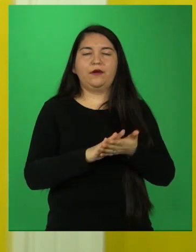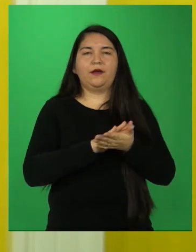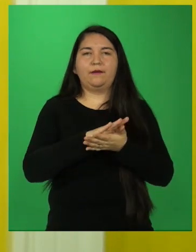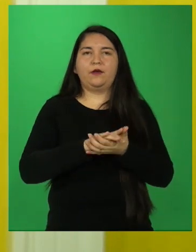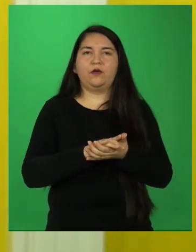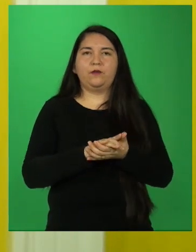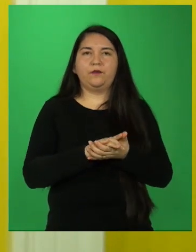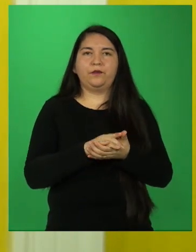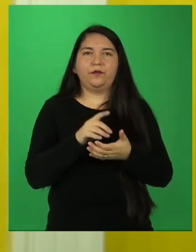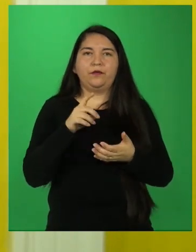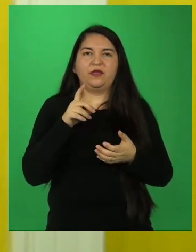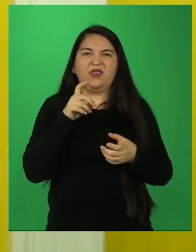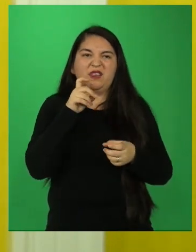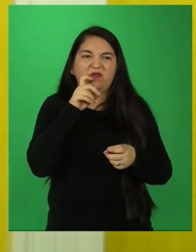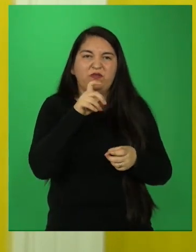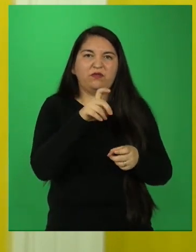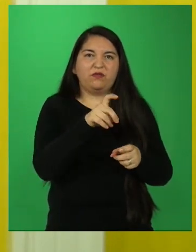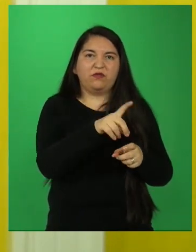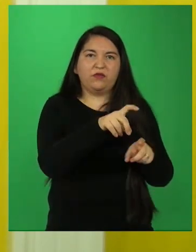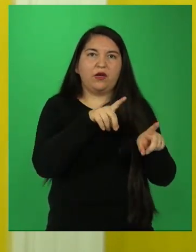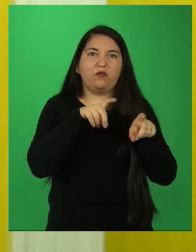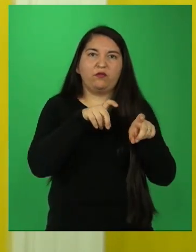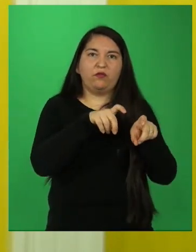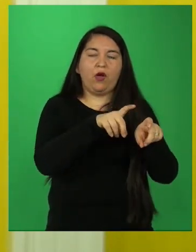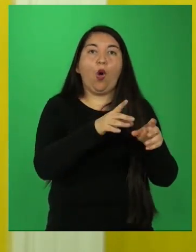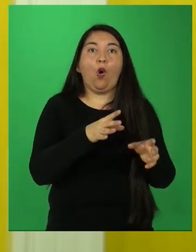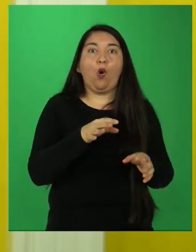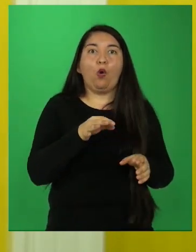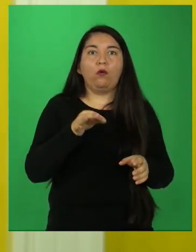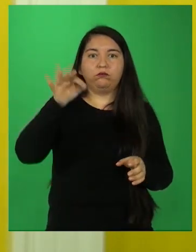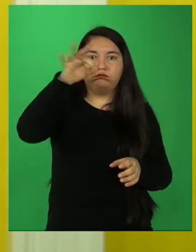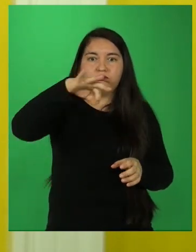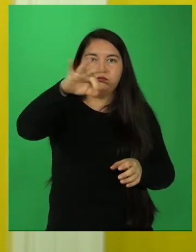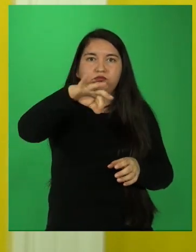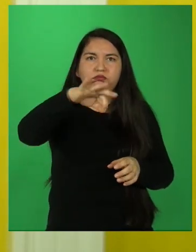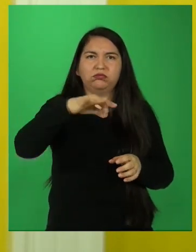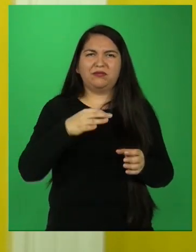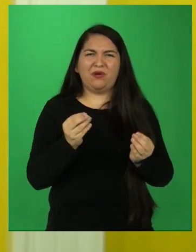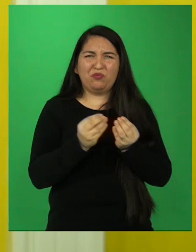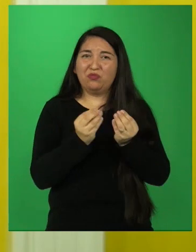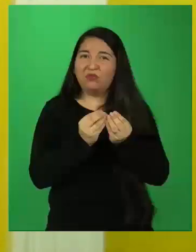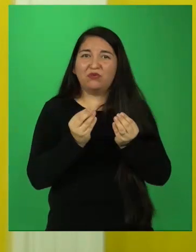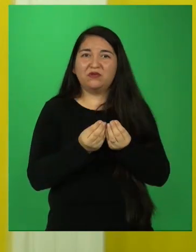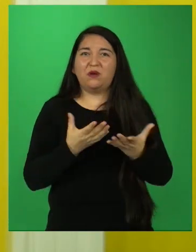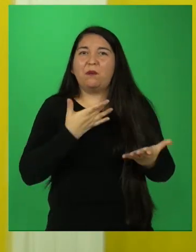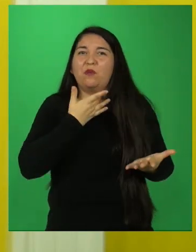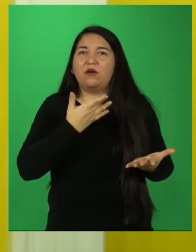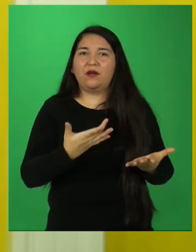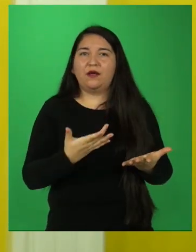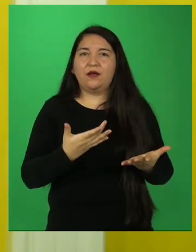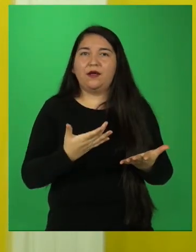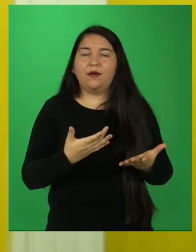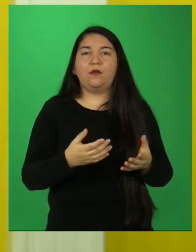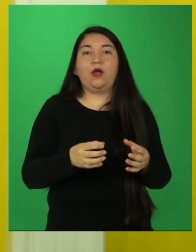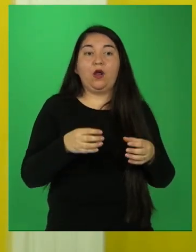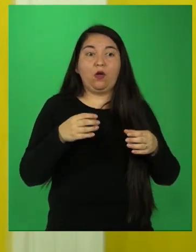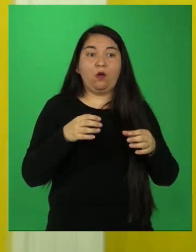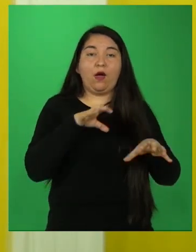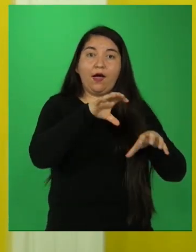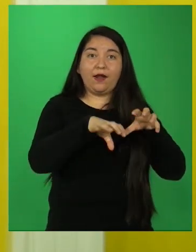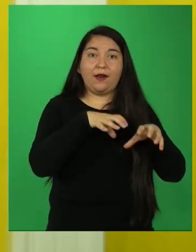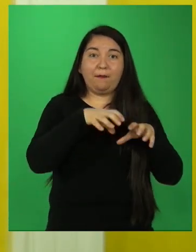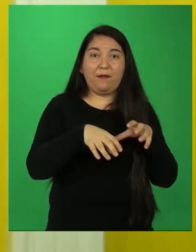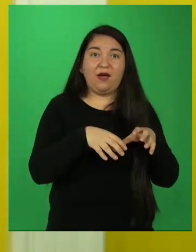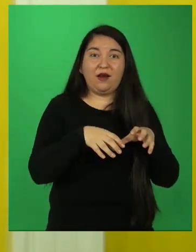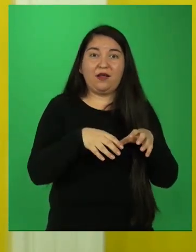variedad de insectos o tanta variedad de roedores? ¿Será que la tasa de reproducción de los animales afectará a que